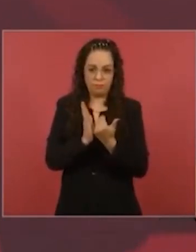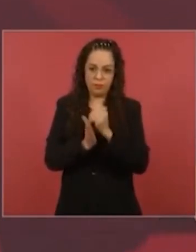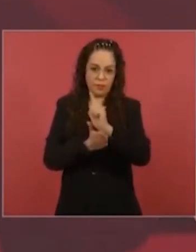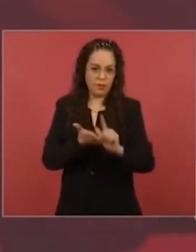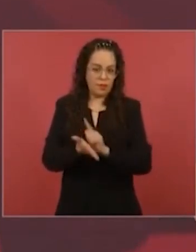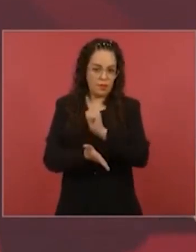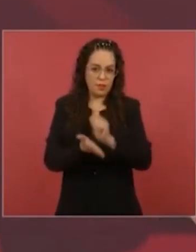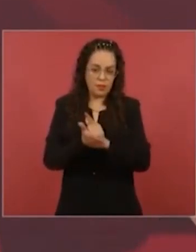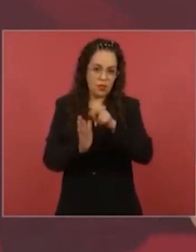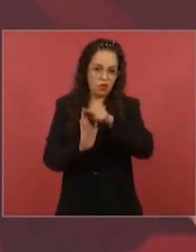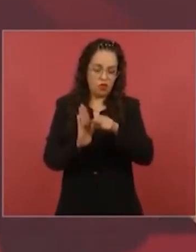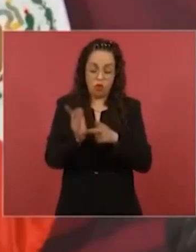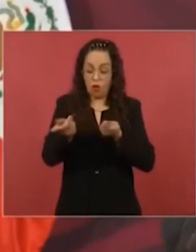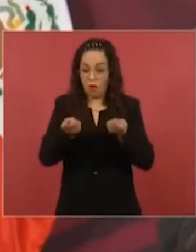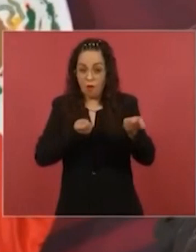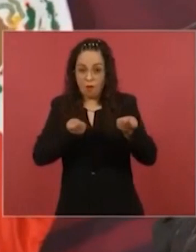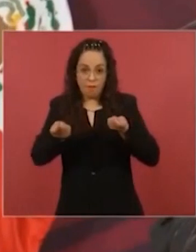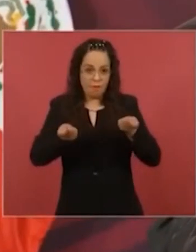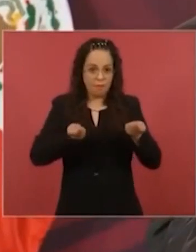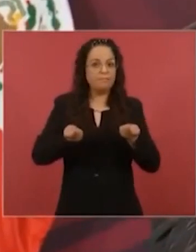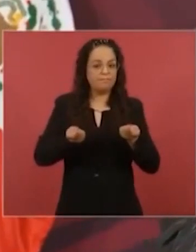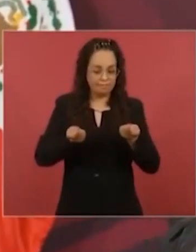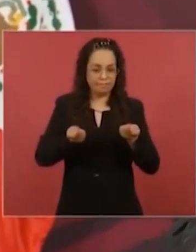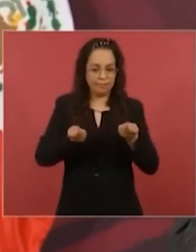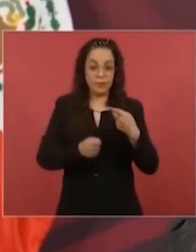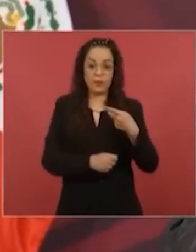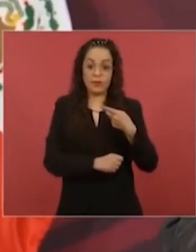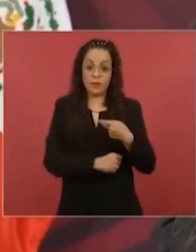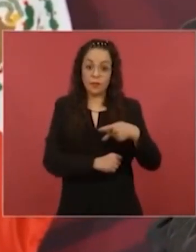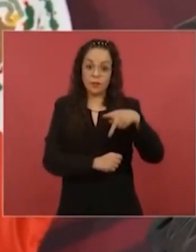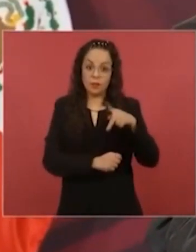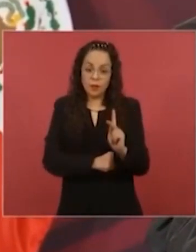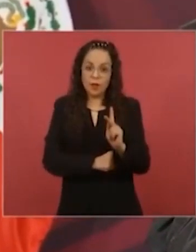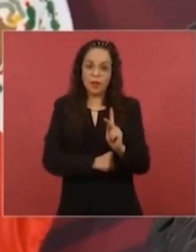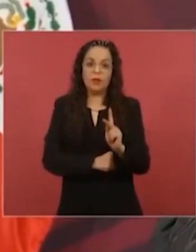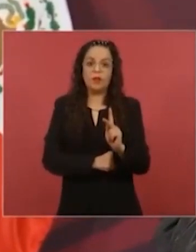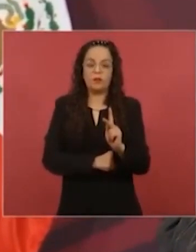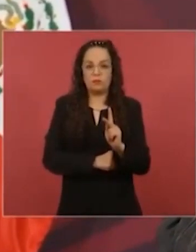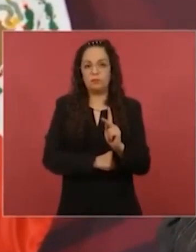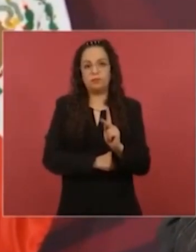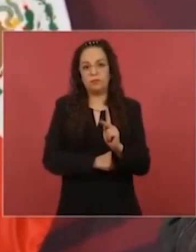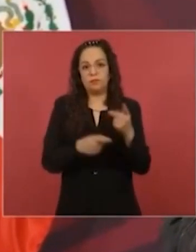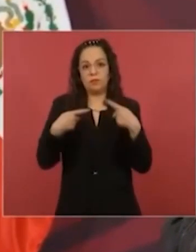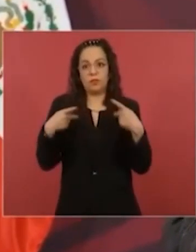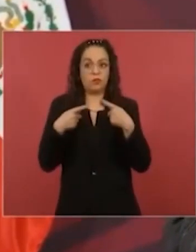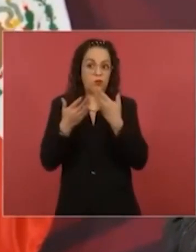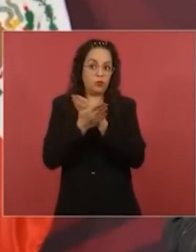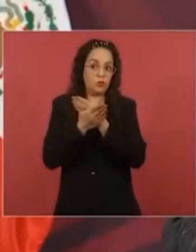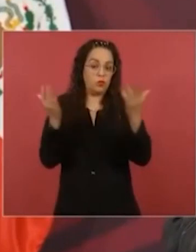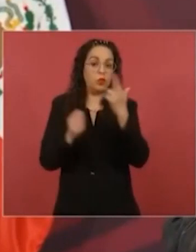estar eh cuidando la salud de la gente la salud del